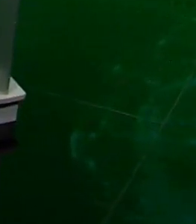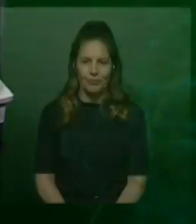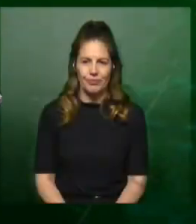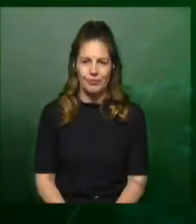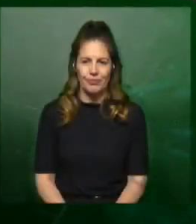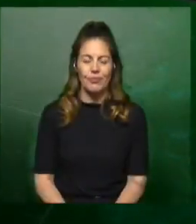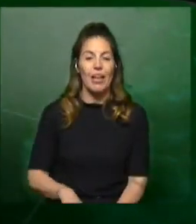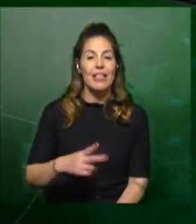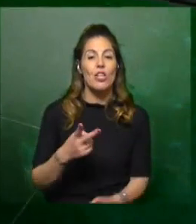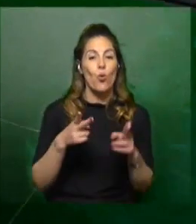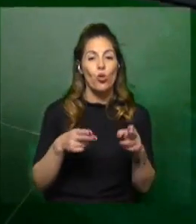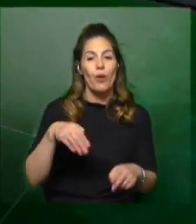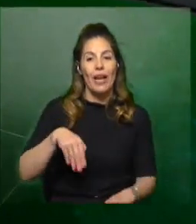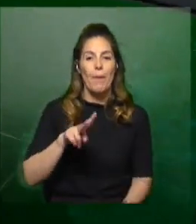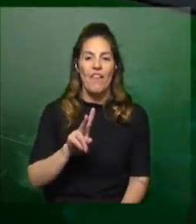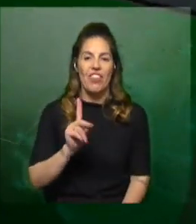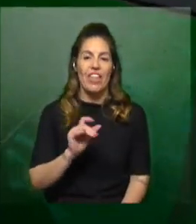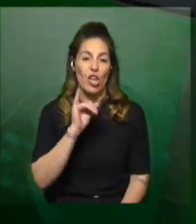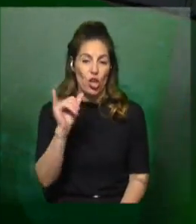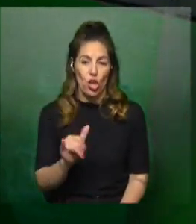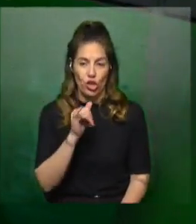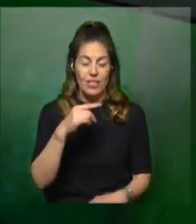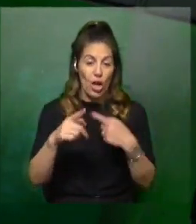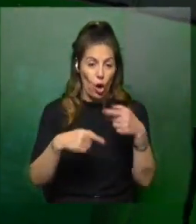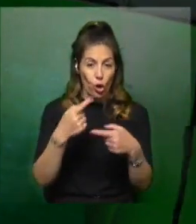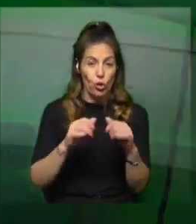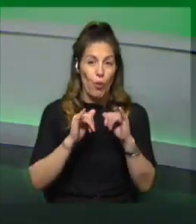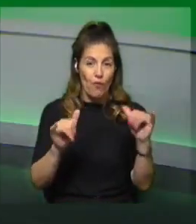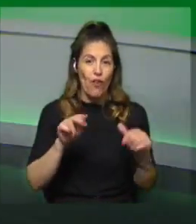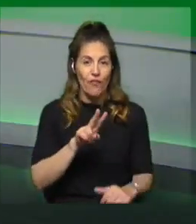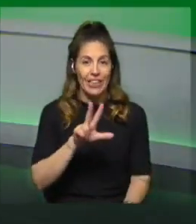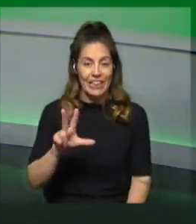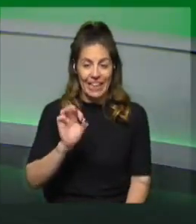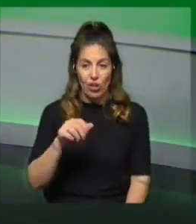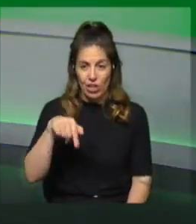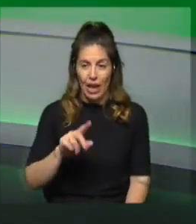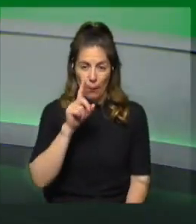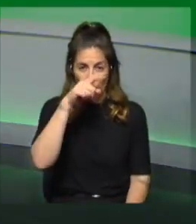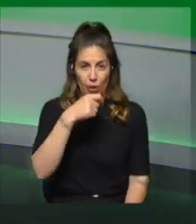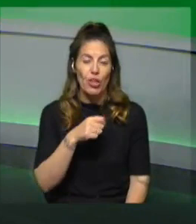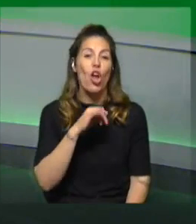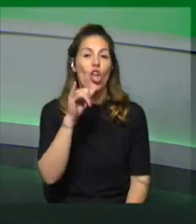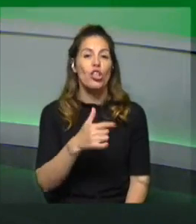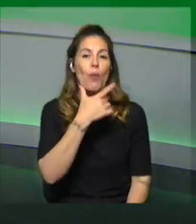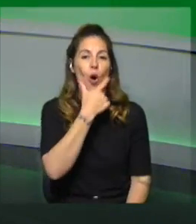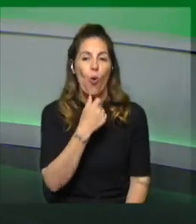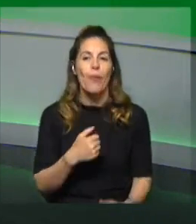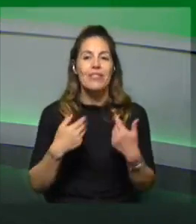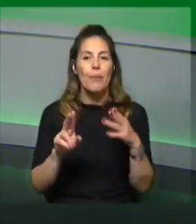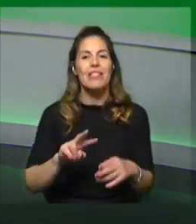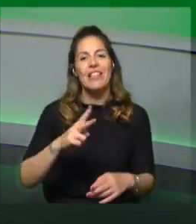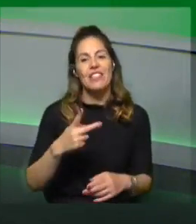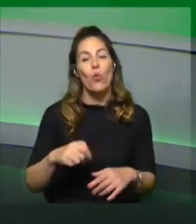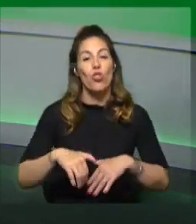Segundo bloque de MBD Noticias. Continuamos con la información con 23 grados a esta hora aquí en Montevideo. Les contamos que este jueves está comenzando el segundo festival de cine